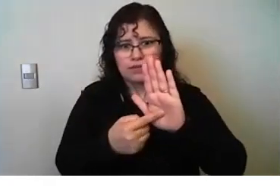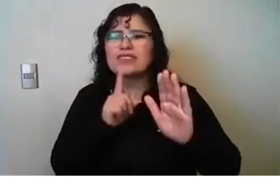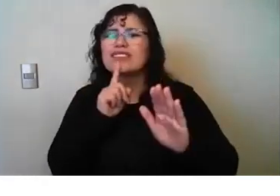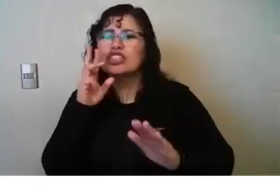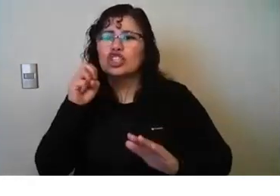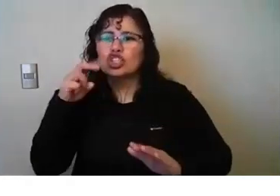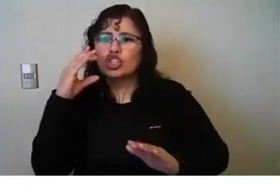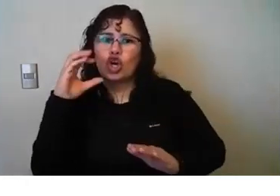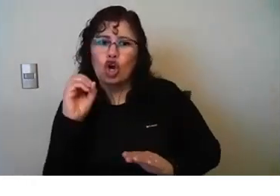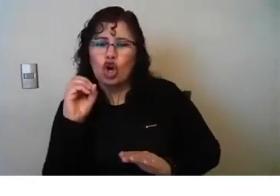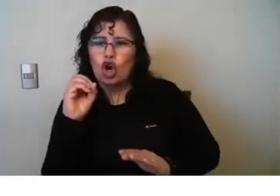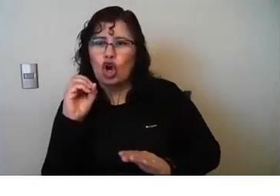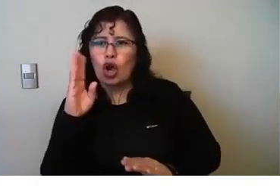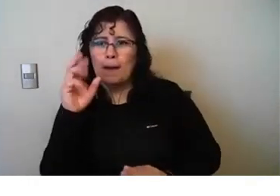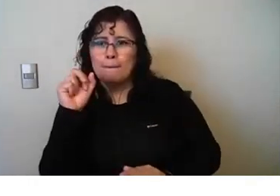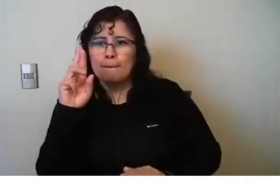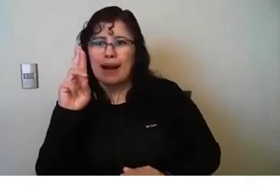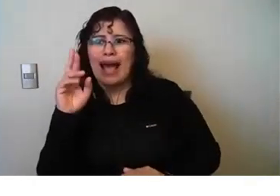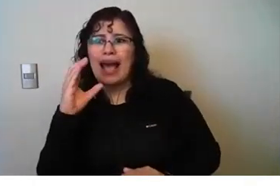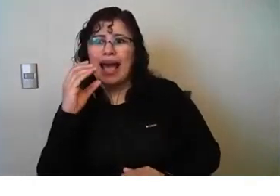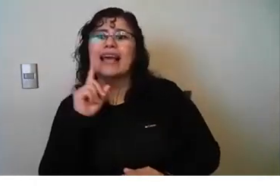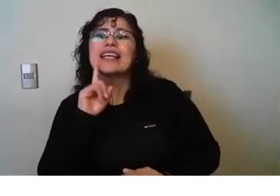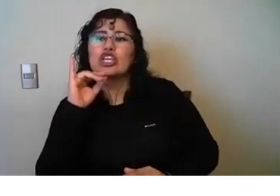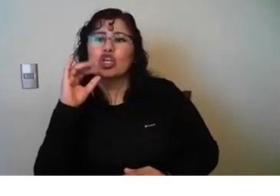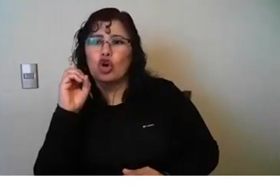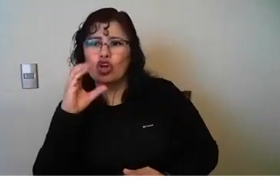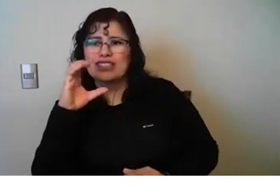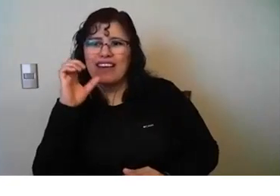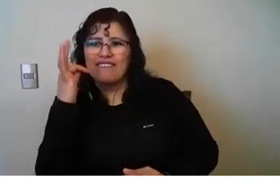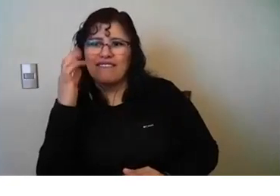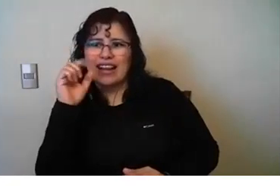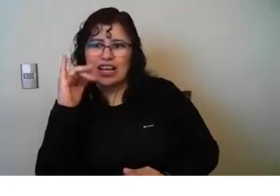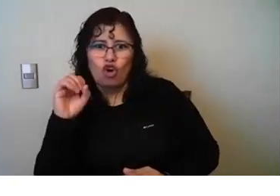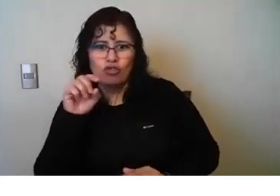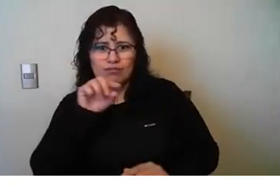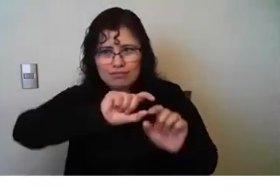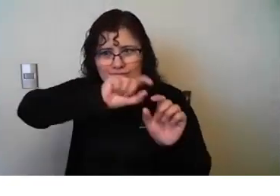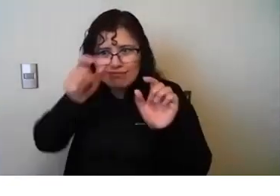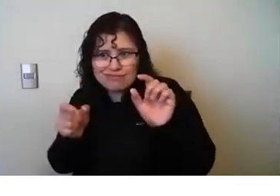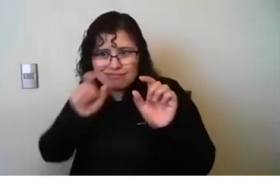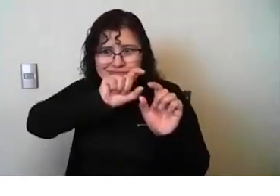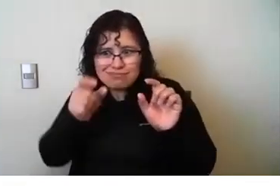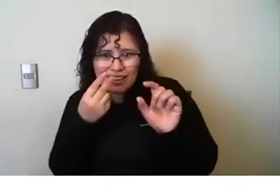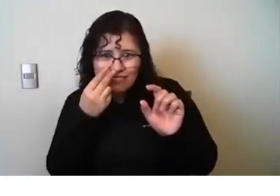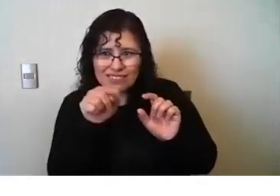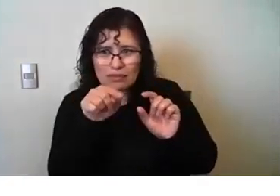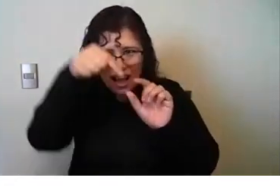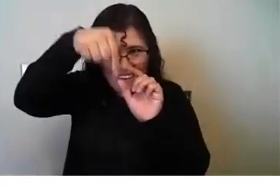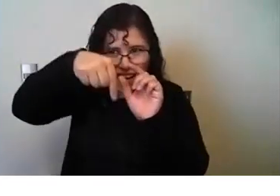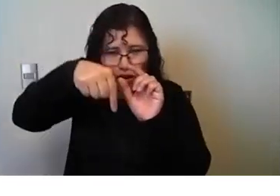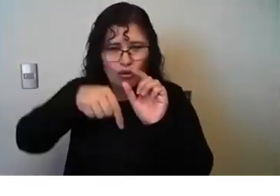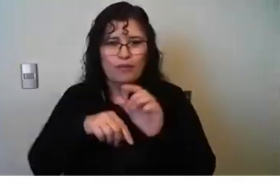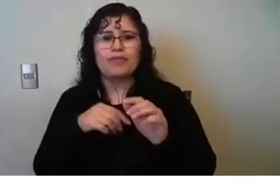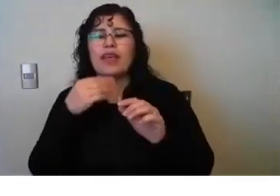viene el corazón, ¿cierto? La arteria carótida común que está cortada, y esta que nos interesa a nosotros en este momento, que es la arteria vertebral, que está asociada a